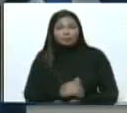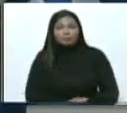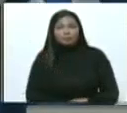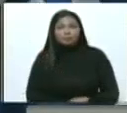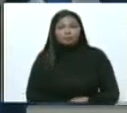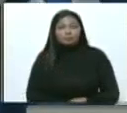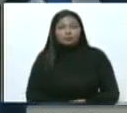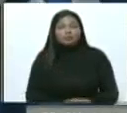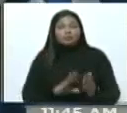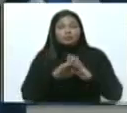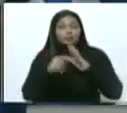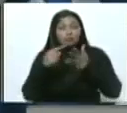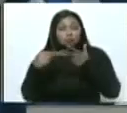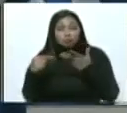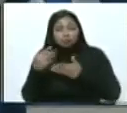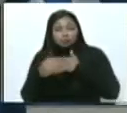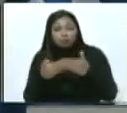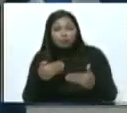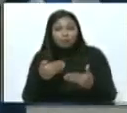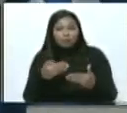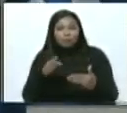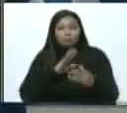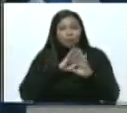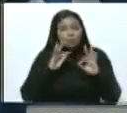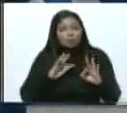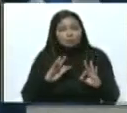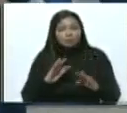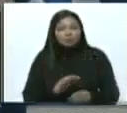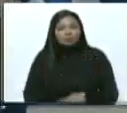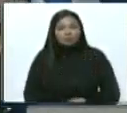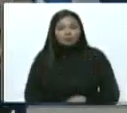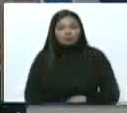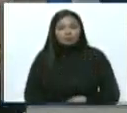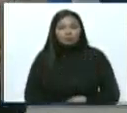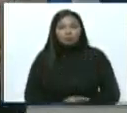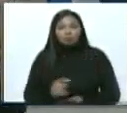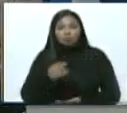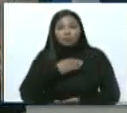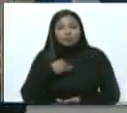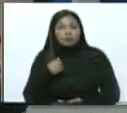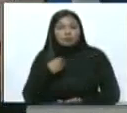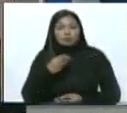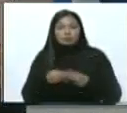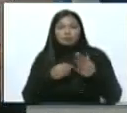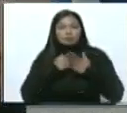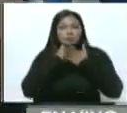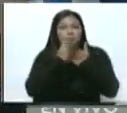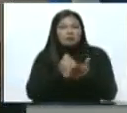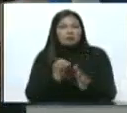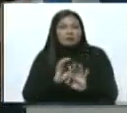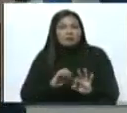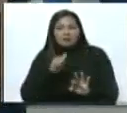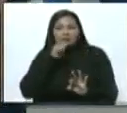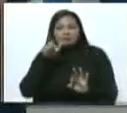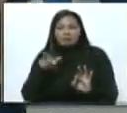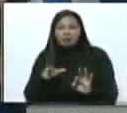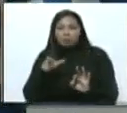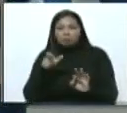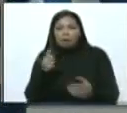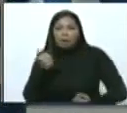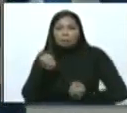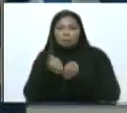de tráfico ilícito de material estratégico. No quiso este sujeto cooperar para decir quiénes estaban detrás